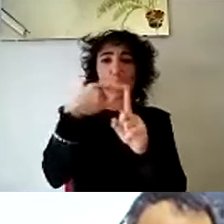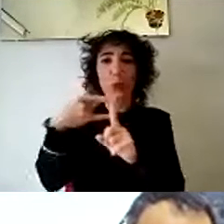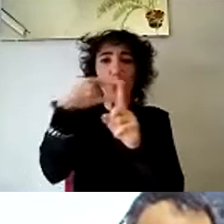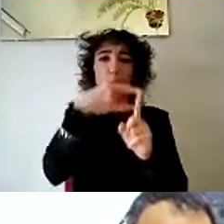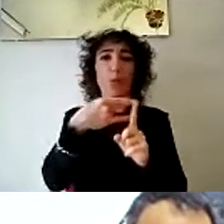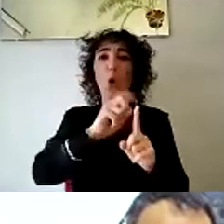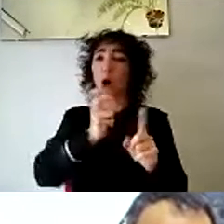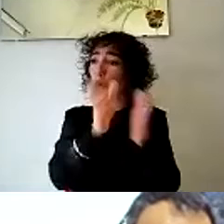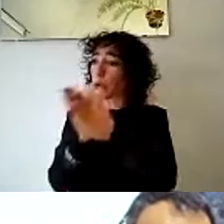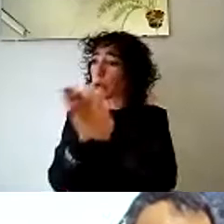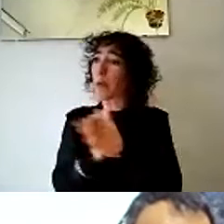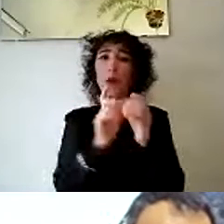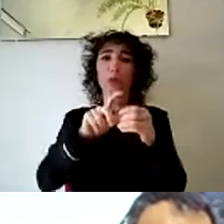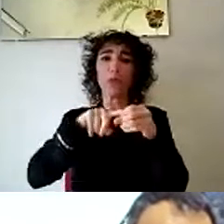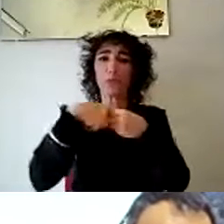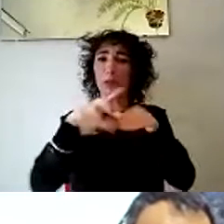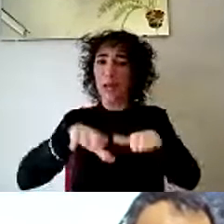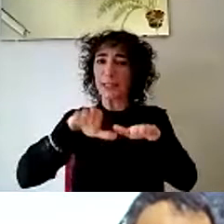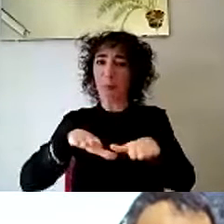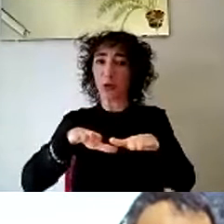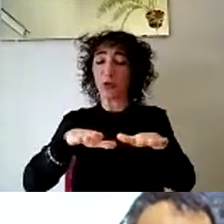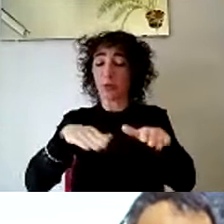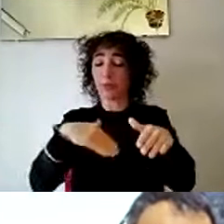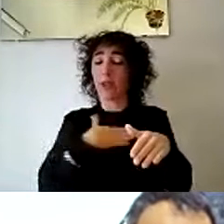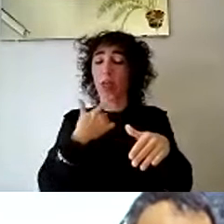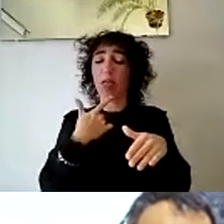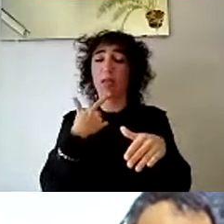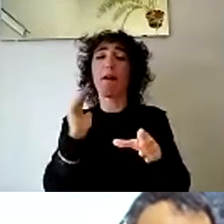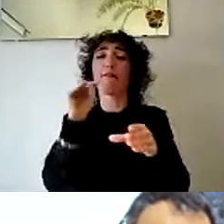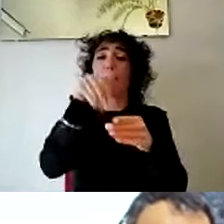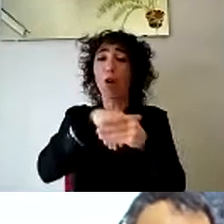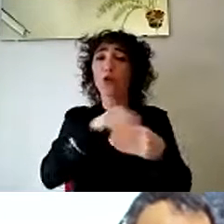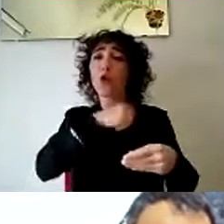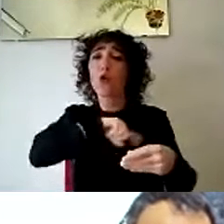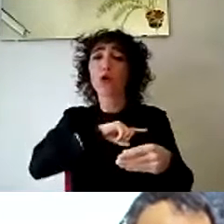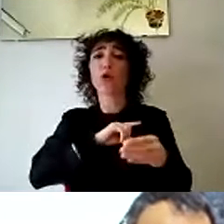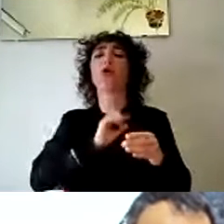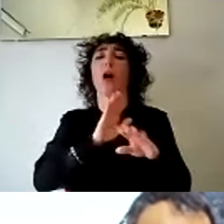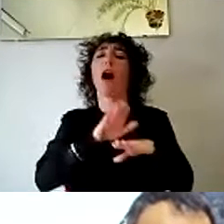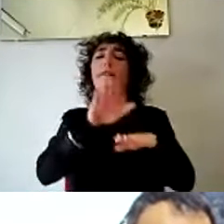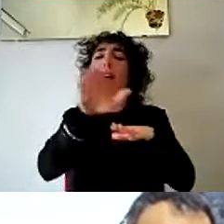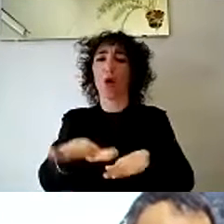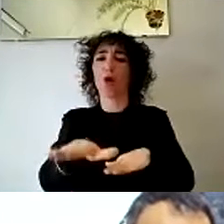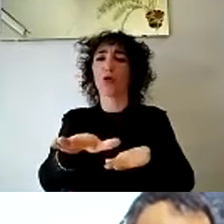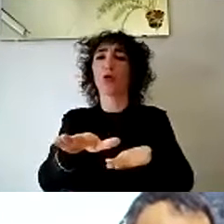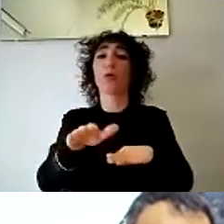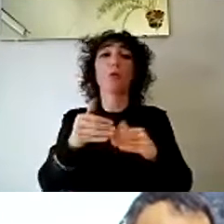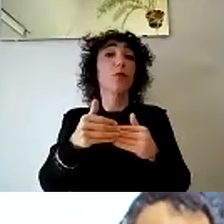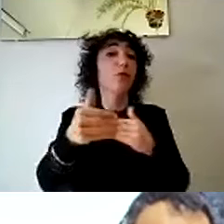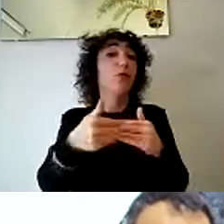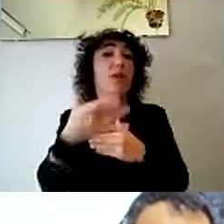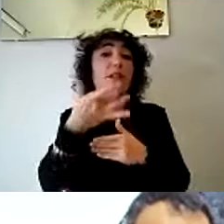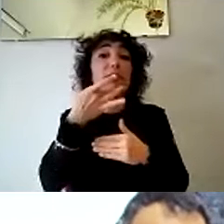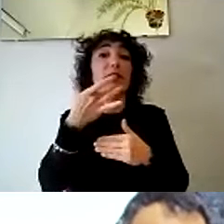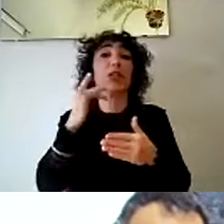compañeros sí están aquí. Y como decía, nuestro voto va a ser a favor en este punto, y bueno, y en otros plenos donde haya pues